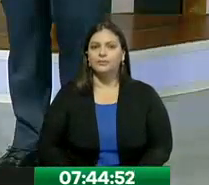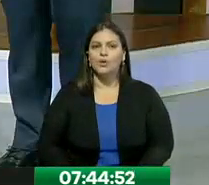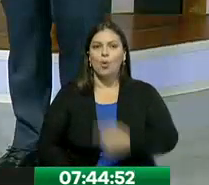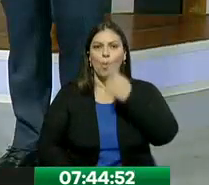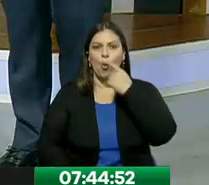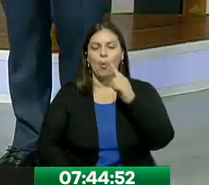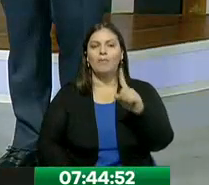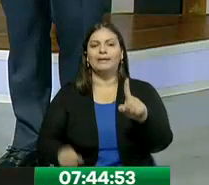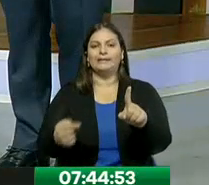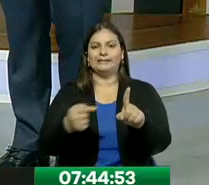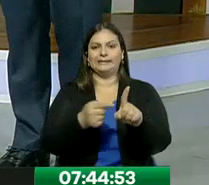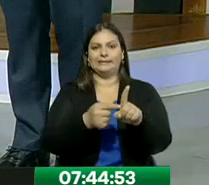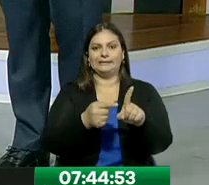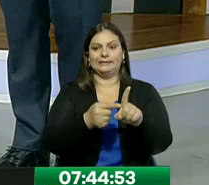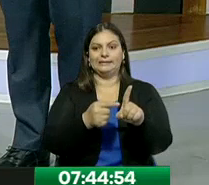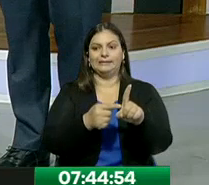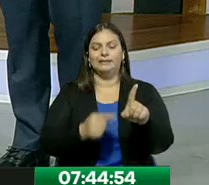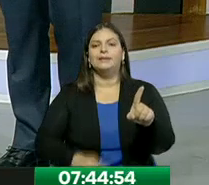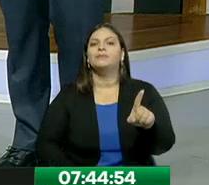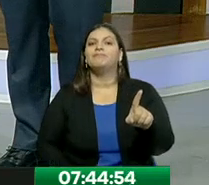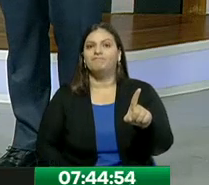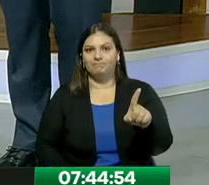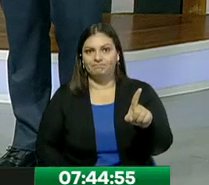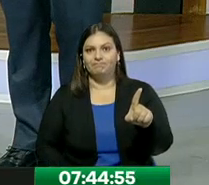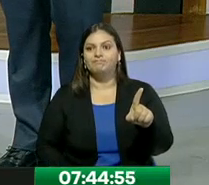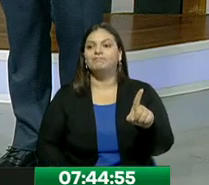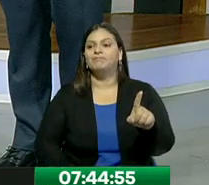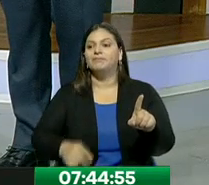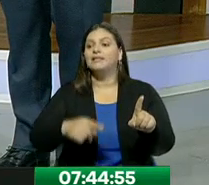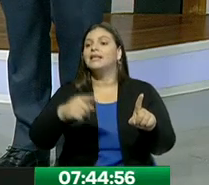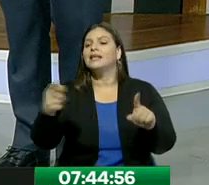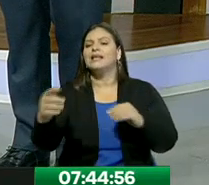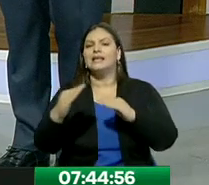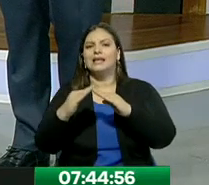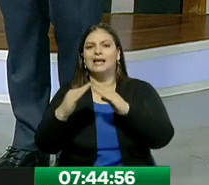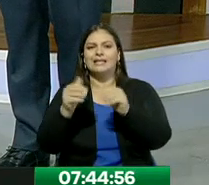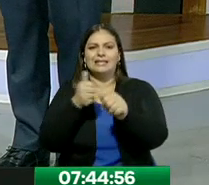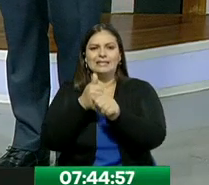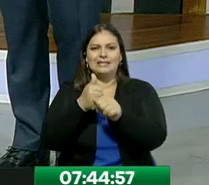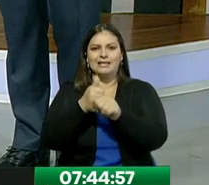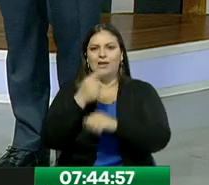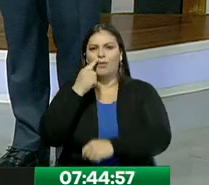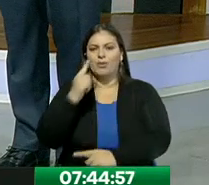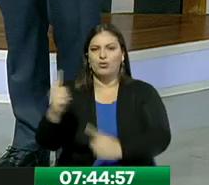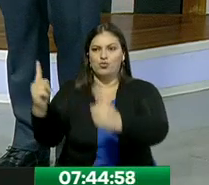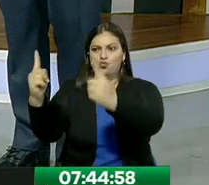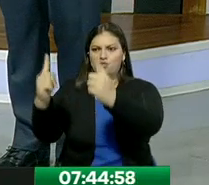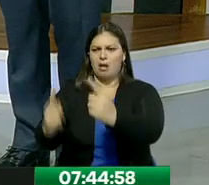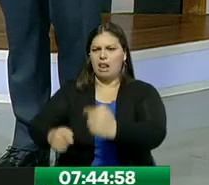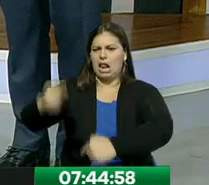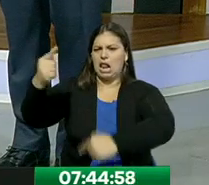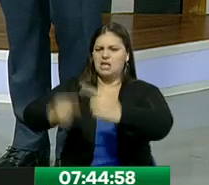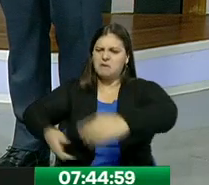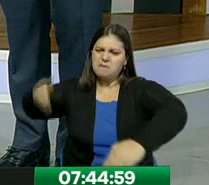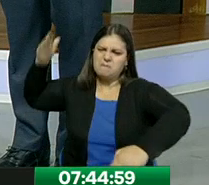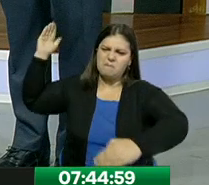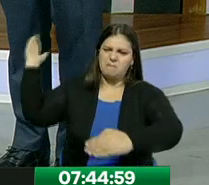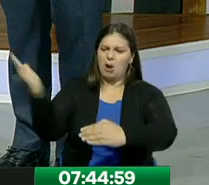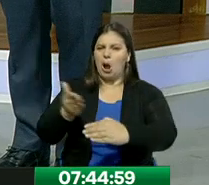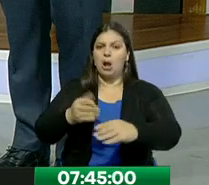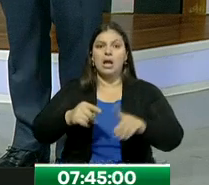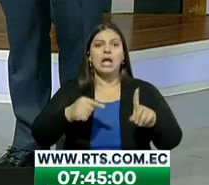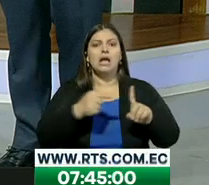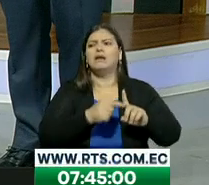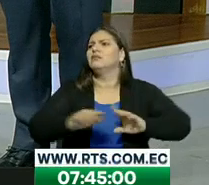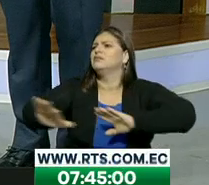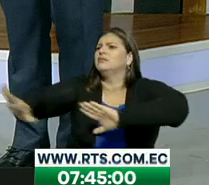tratar de impedir una riña entre dos vecinos que pretendían pelearse a machetazos en la parroquia Zapotal, en